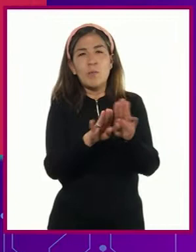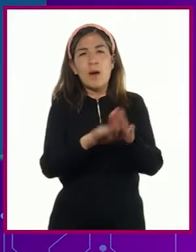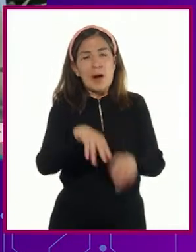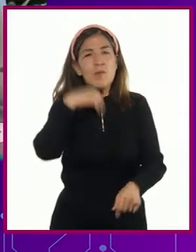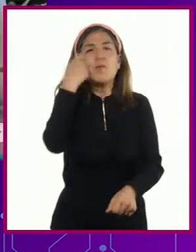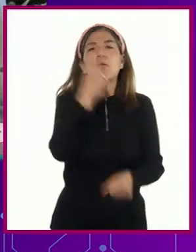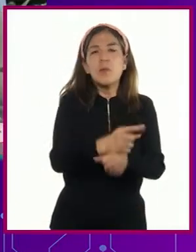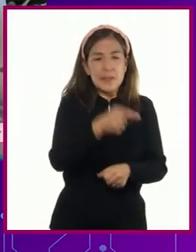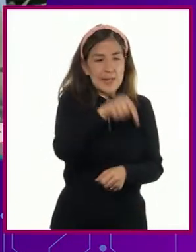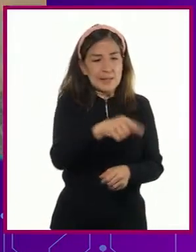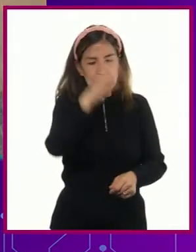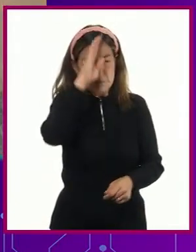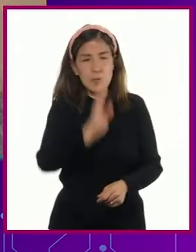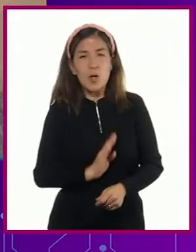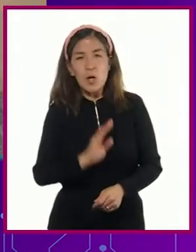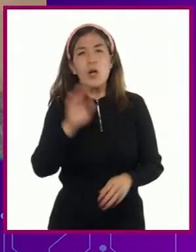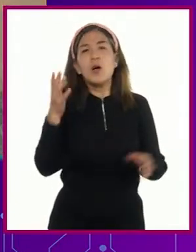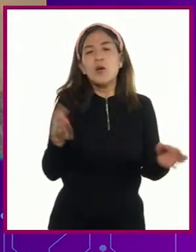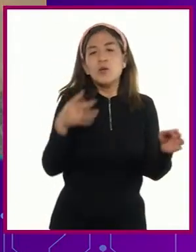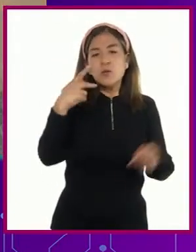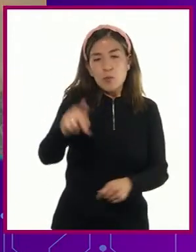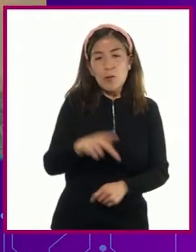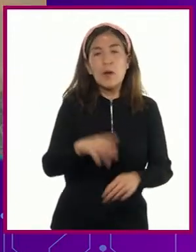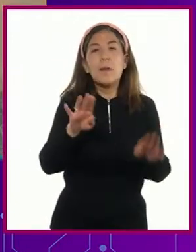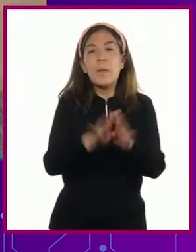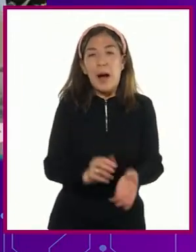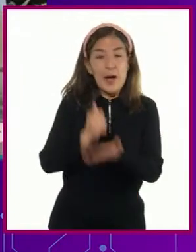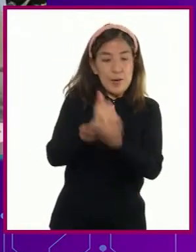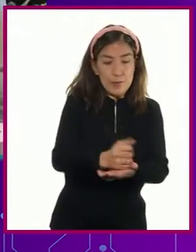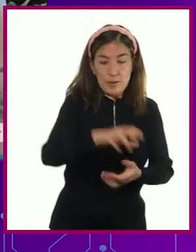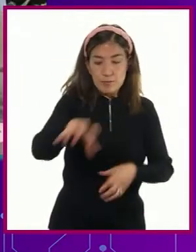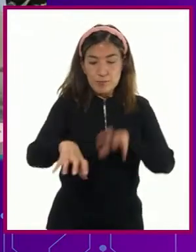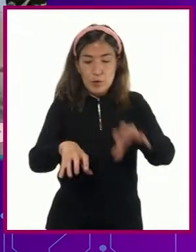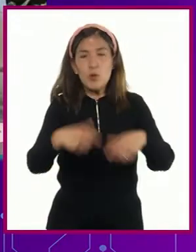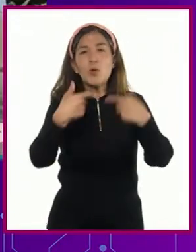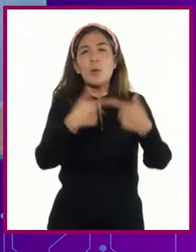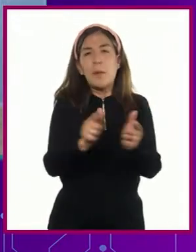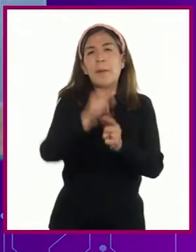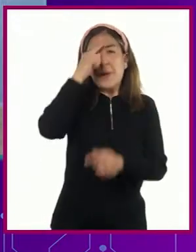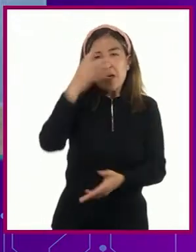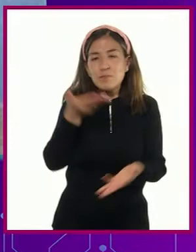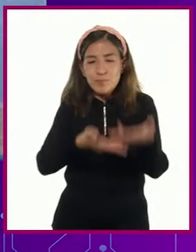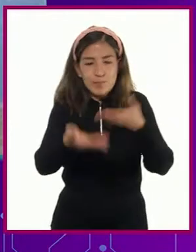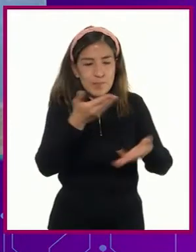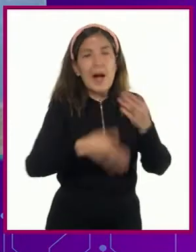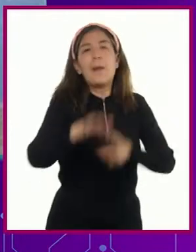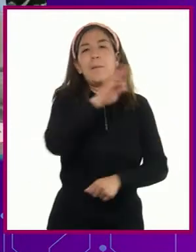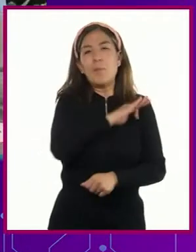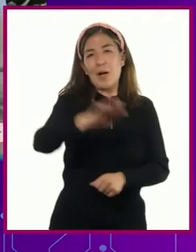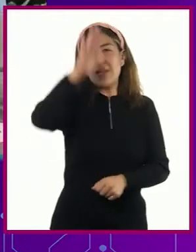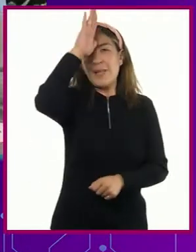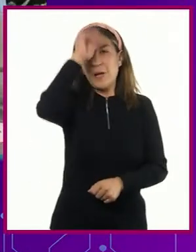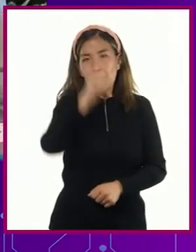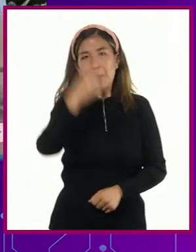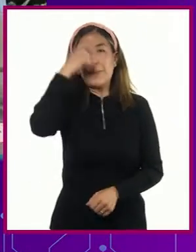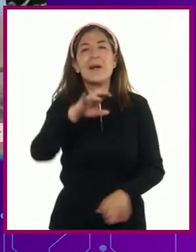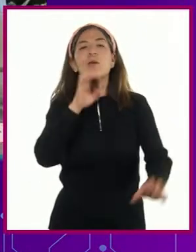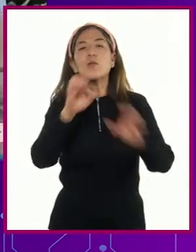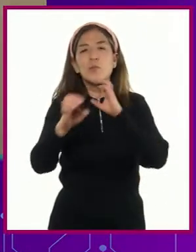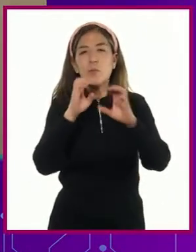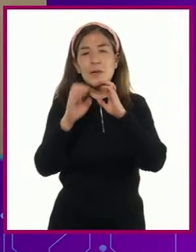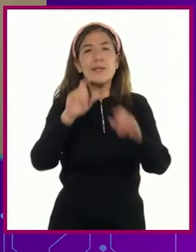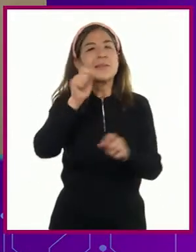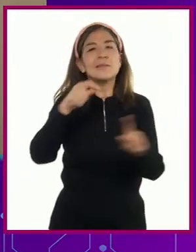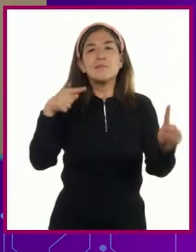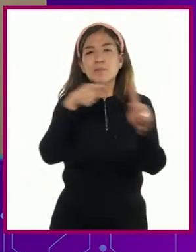mediadora. Mediar es intervenir entre dos o más partes para ayudarlas a ponerse de acuerdo. Busca garantizar que la comunicación se